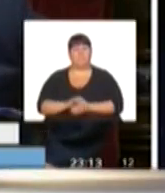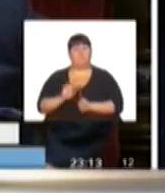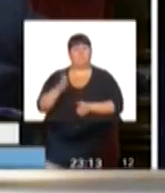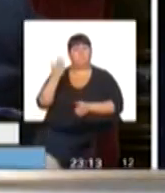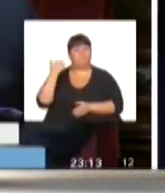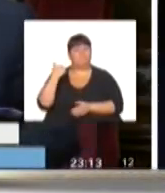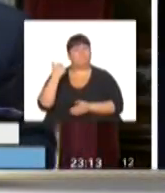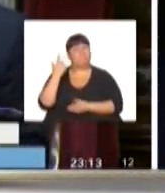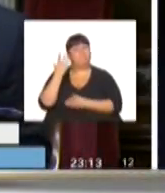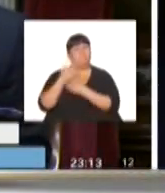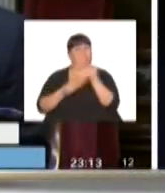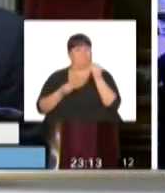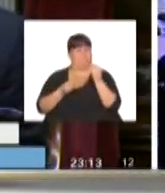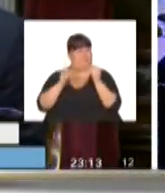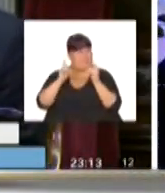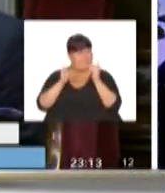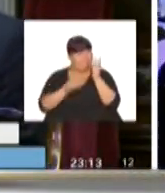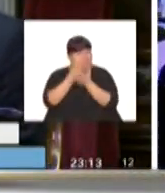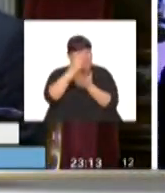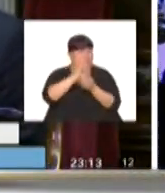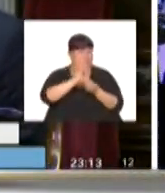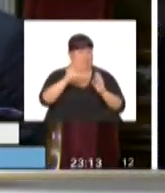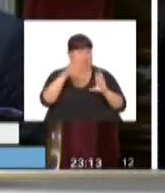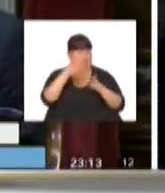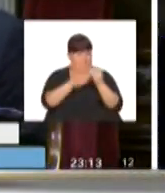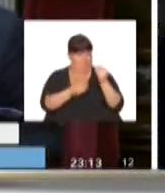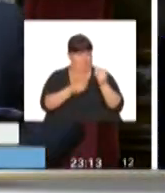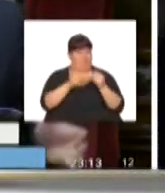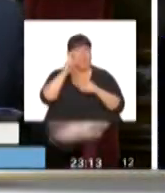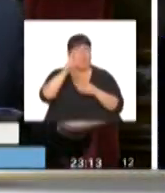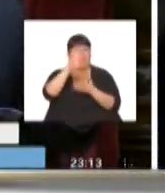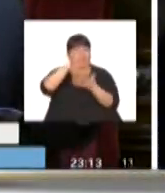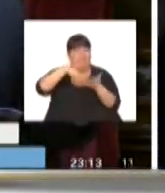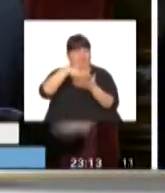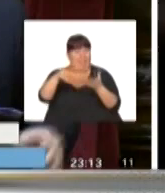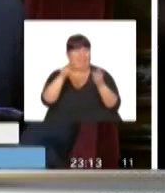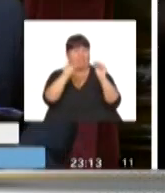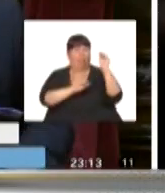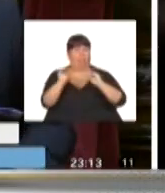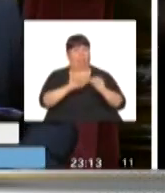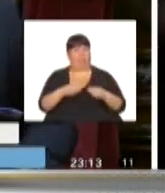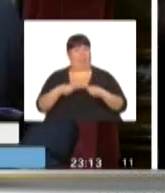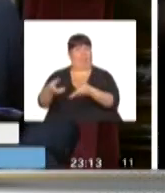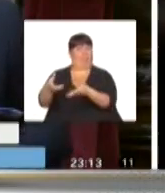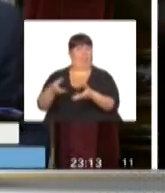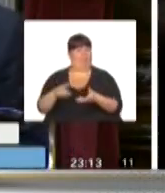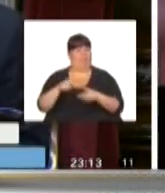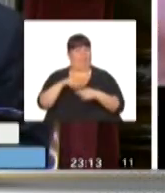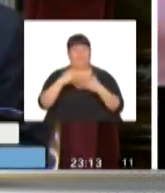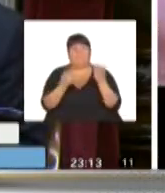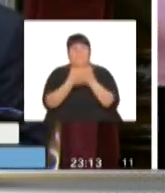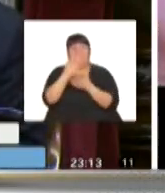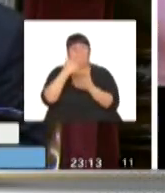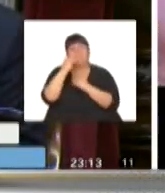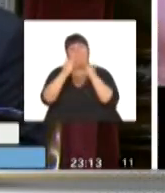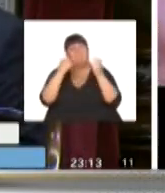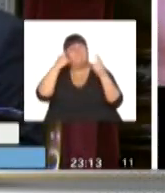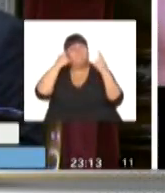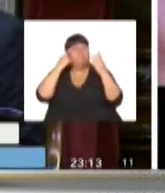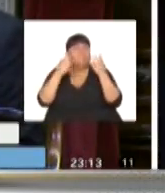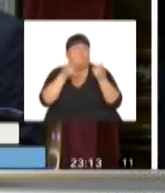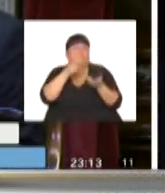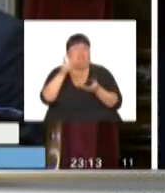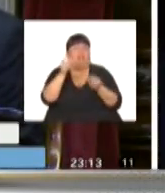era absolutamente previsible, no me quiero citar, pero es un artículo mío que me parecía el gran error, porque hay